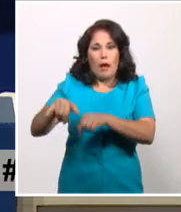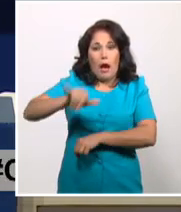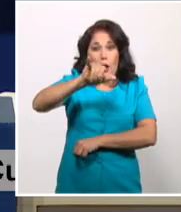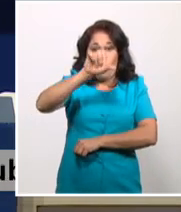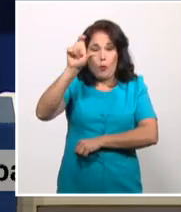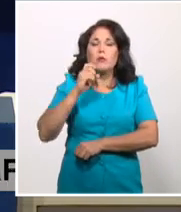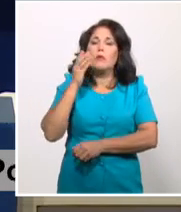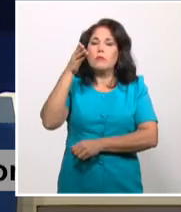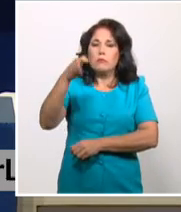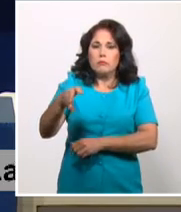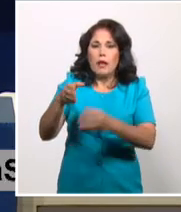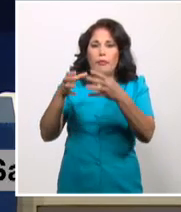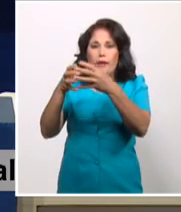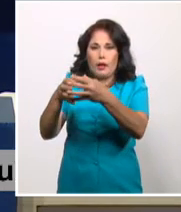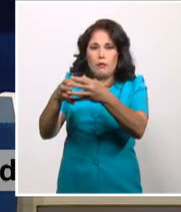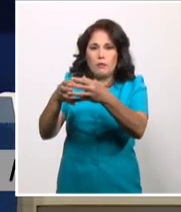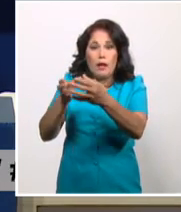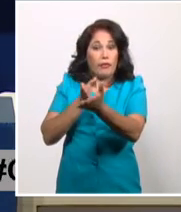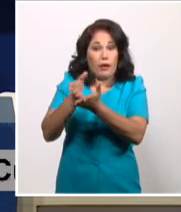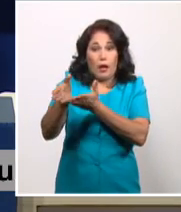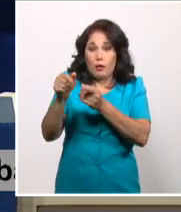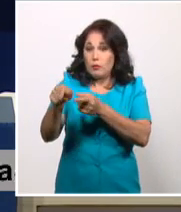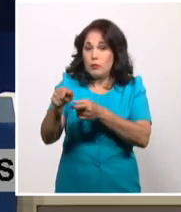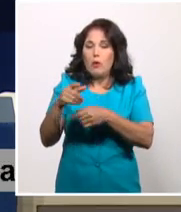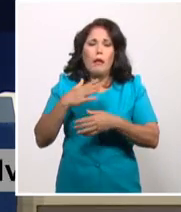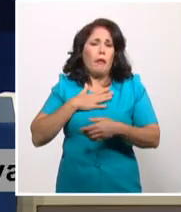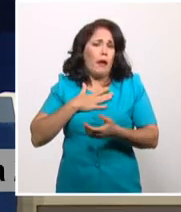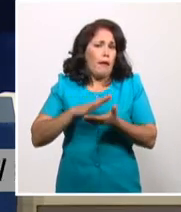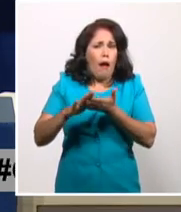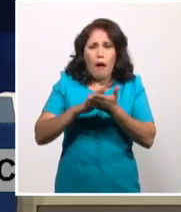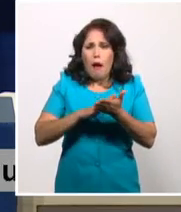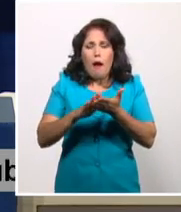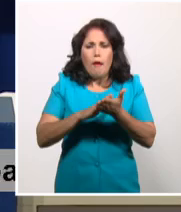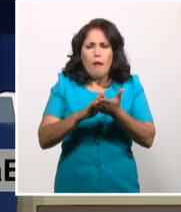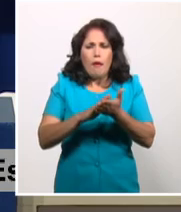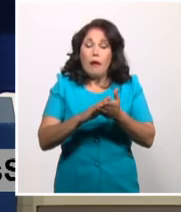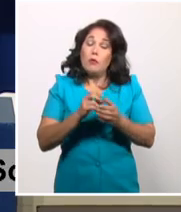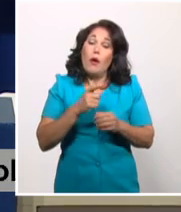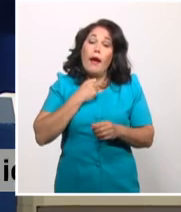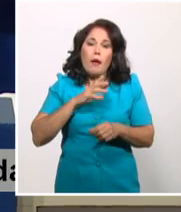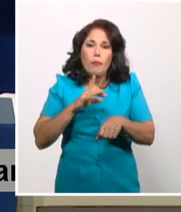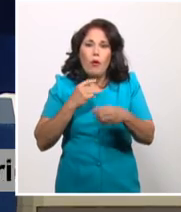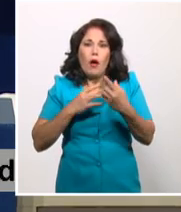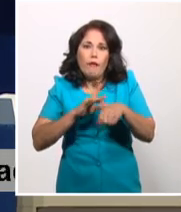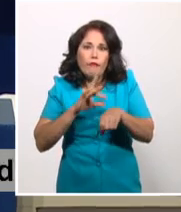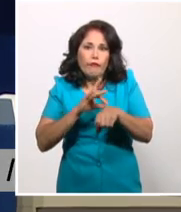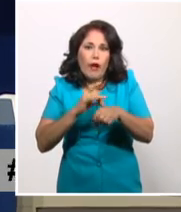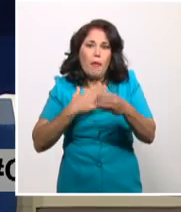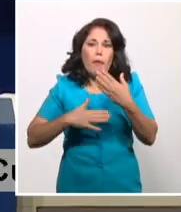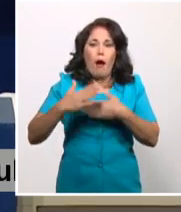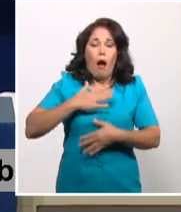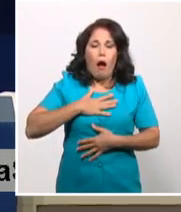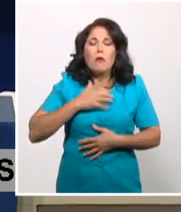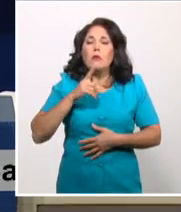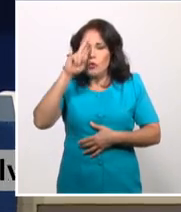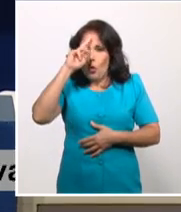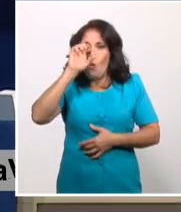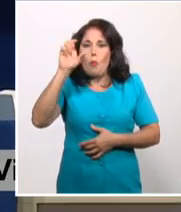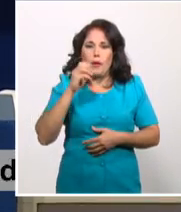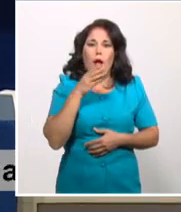un centro de aislamiento. No tienen síntomas de la enfermedad si no fueran a un hospital ingresado, y en ese centro se